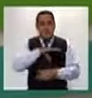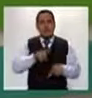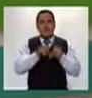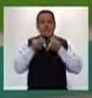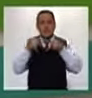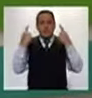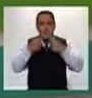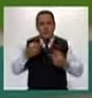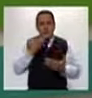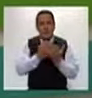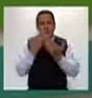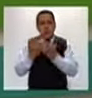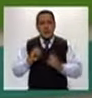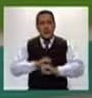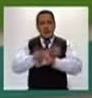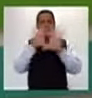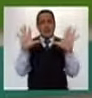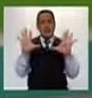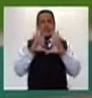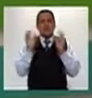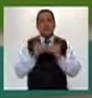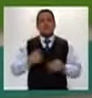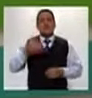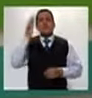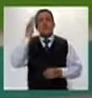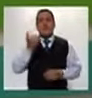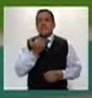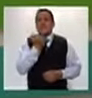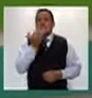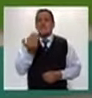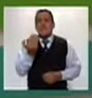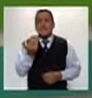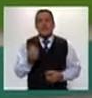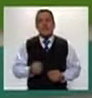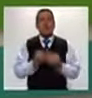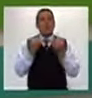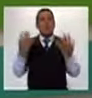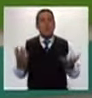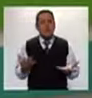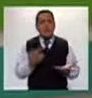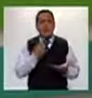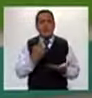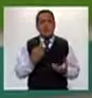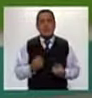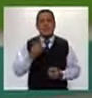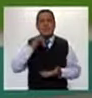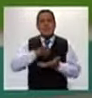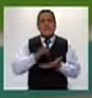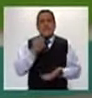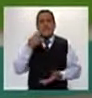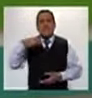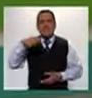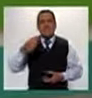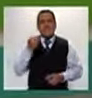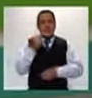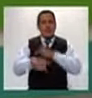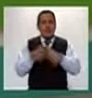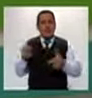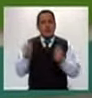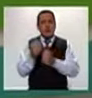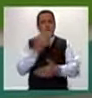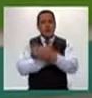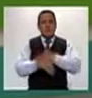diagnóstico exacto de saber quiénes son cuántos son y que lo que necesitan las personas con